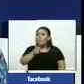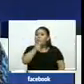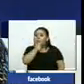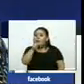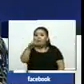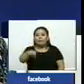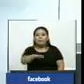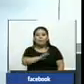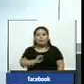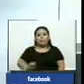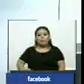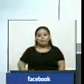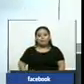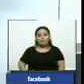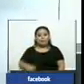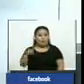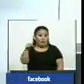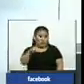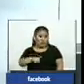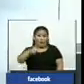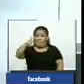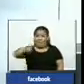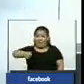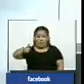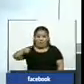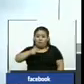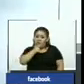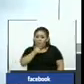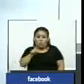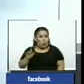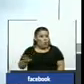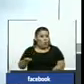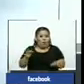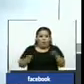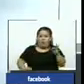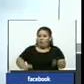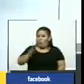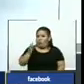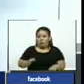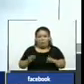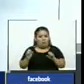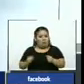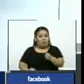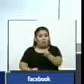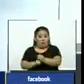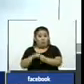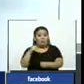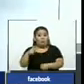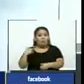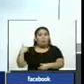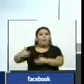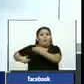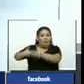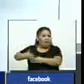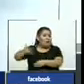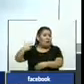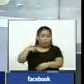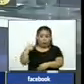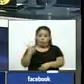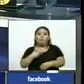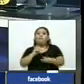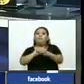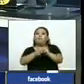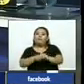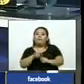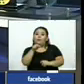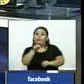Salvador. Las actuales pensiones no son ni justas ni el sistema es sostenible, y eso es lo que heredamos y eso es lo que queremos cambiar.